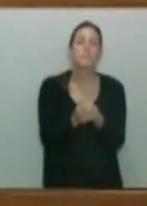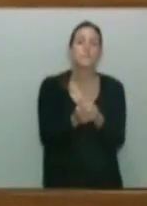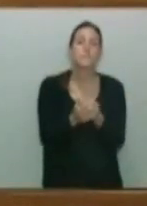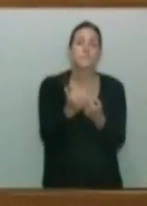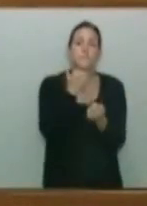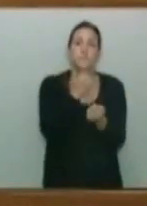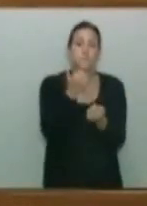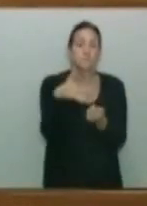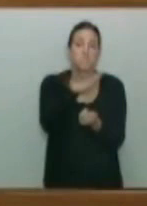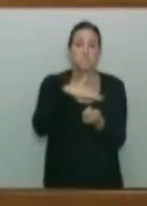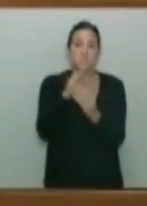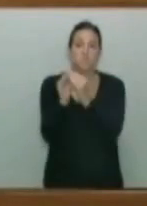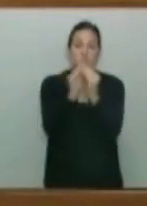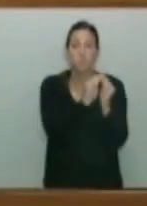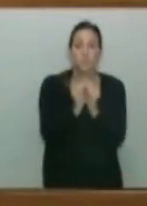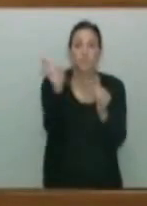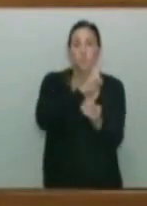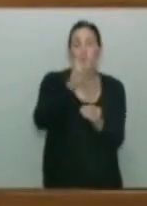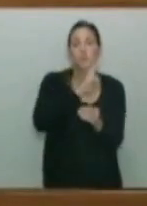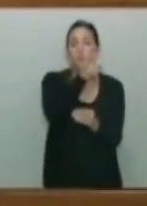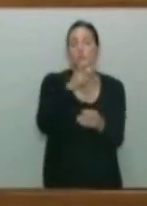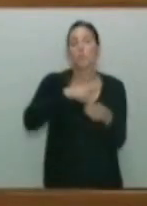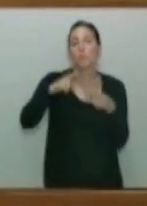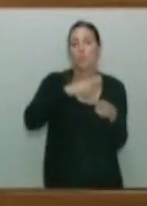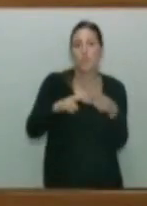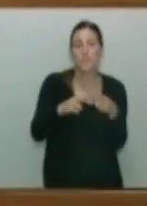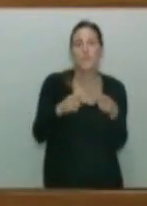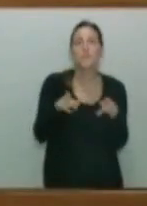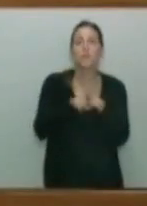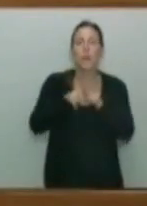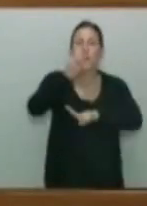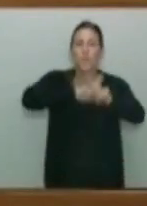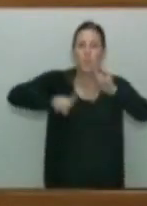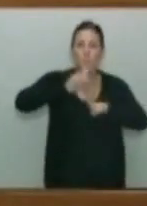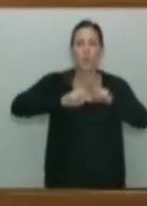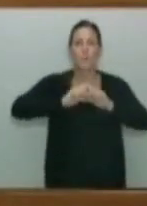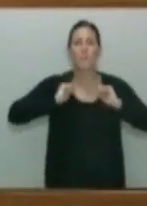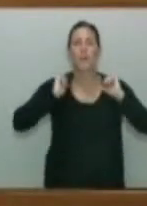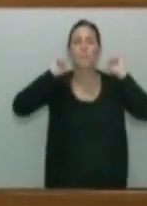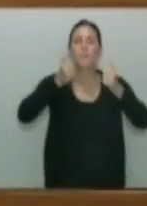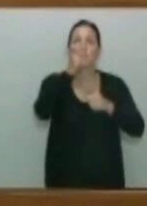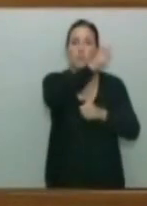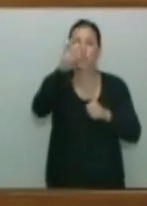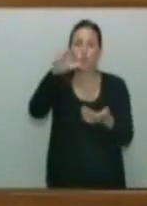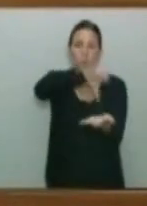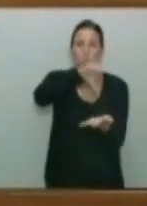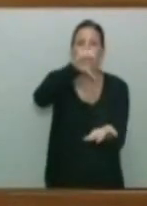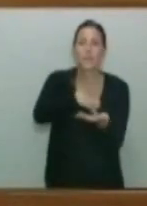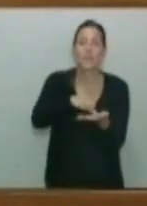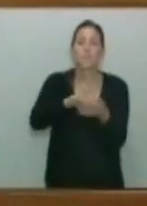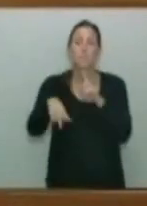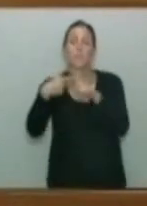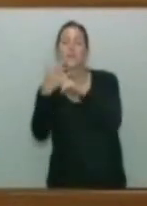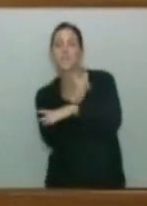un lugar común que repetimos mucho los políticos últimamente, este abismo que se abre entre ciudadanos e